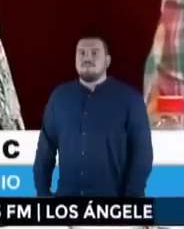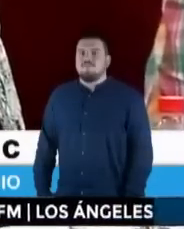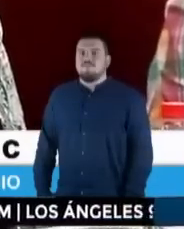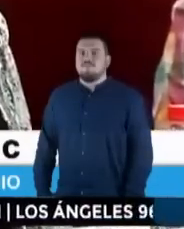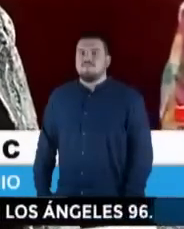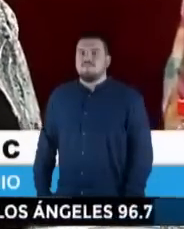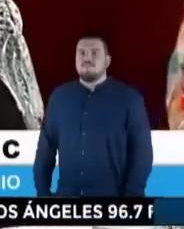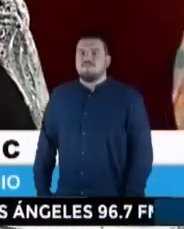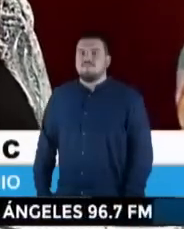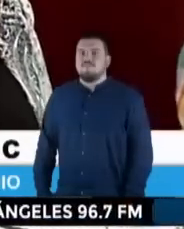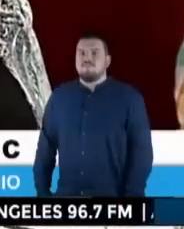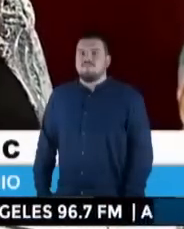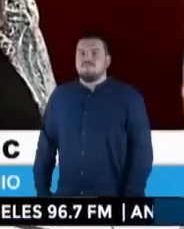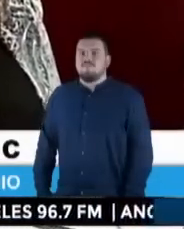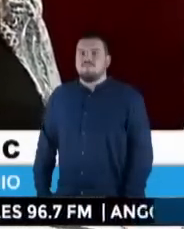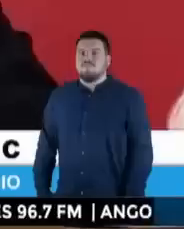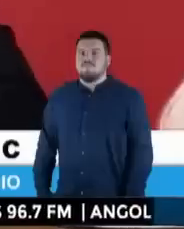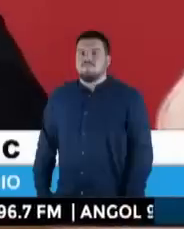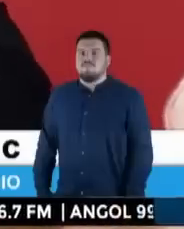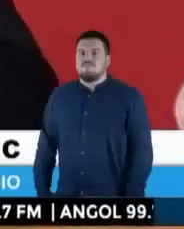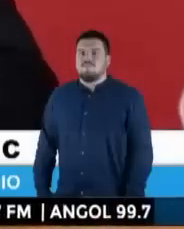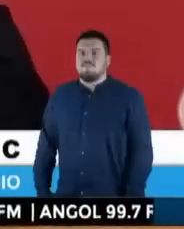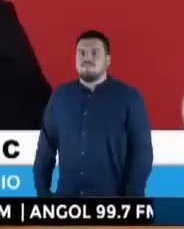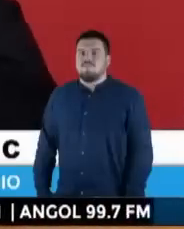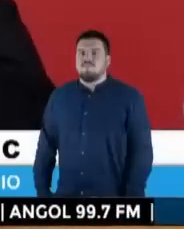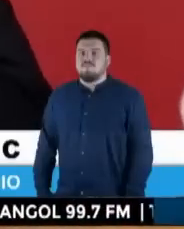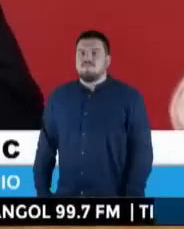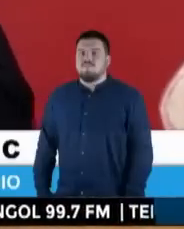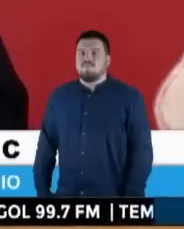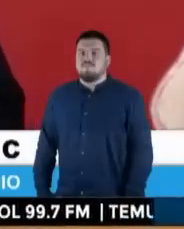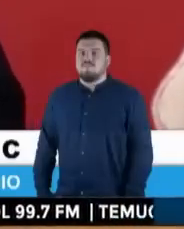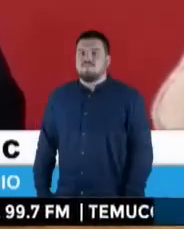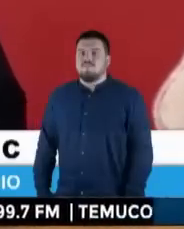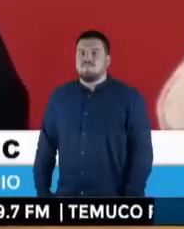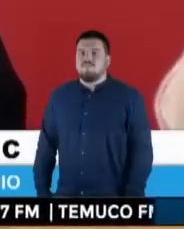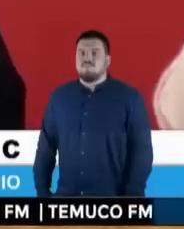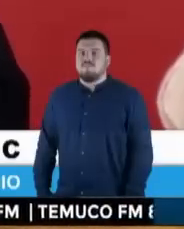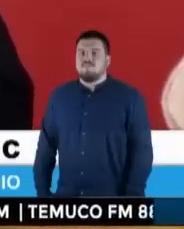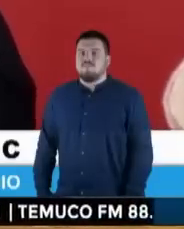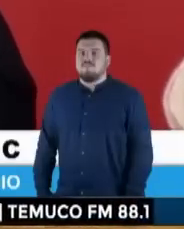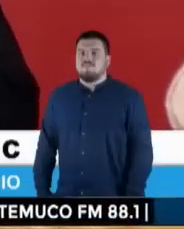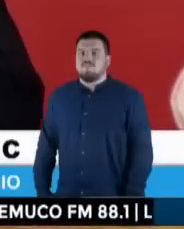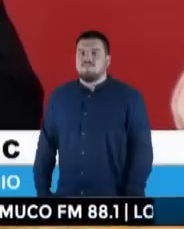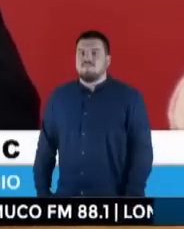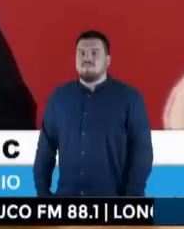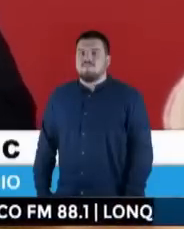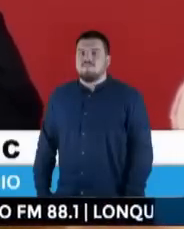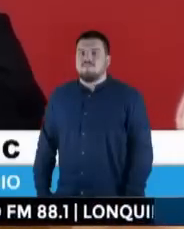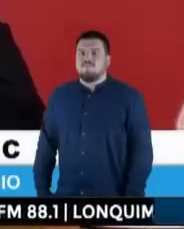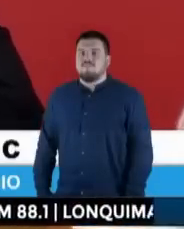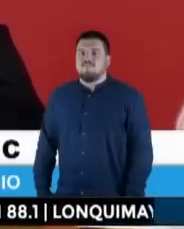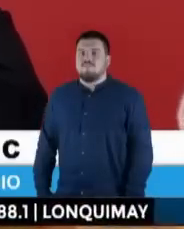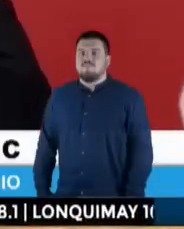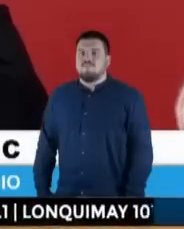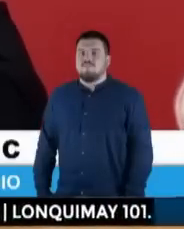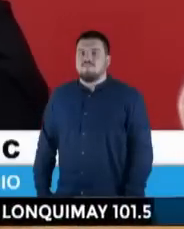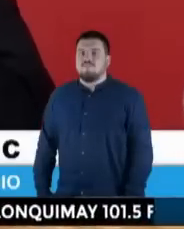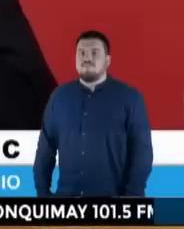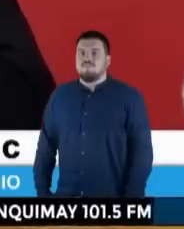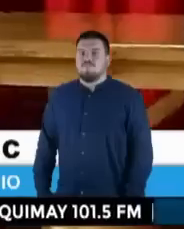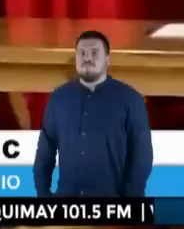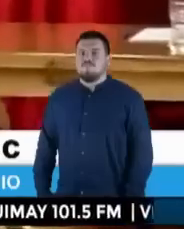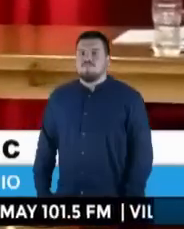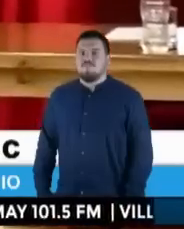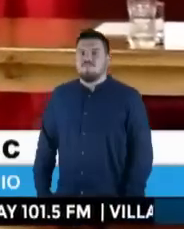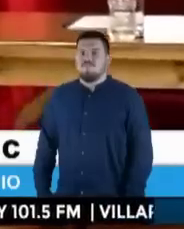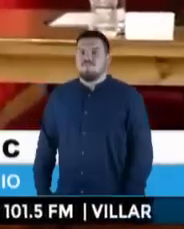presidente Gabriel Boric, si es que ya la tomó. Y eso, imaginamos nosotros, va a ser la primera semana de marzo. Gracias, gracias Bastián. Buen día, que estén bien. Chao Bastián,